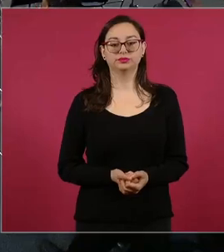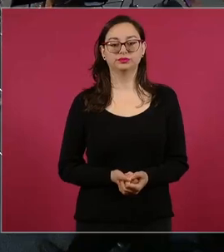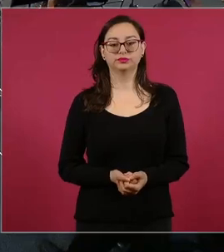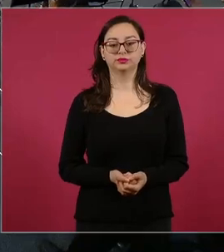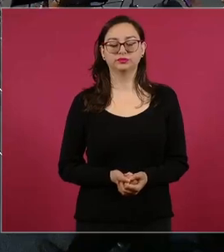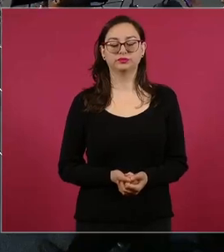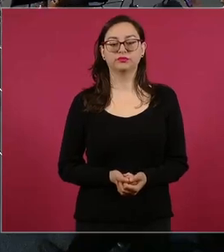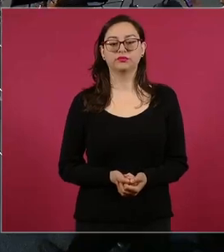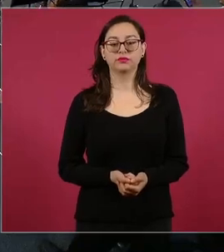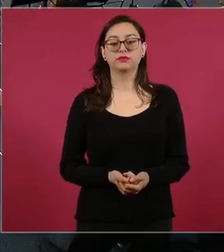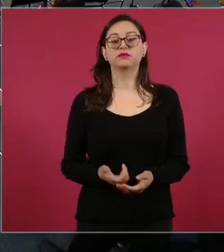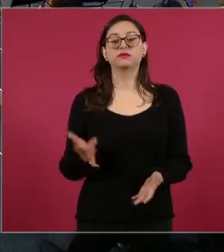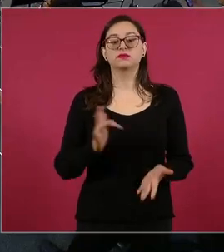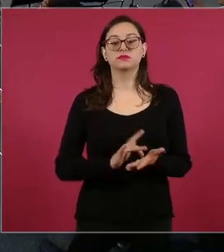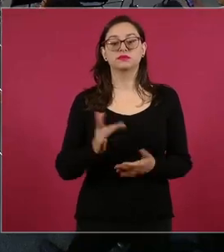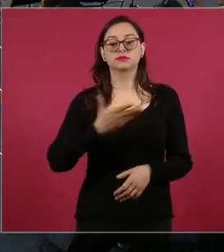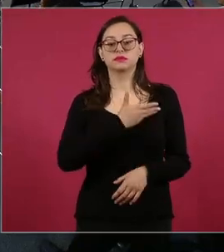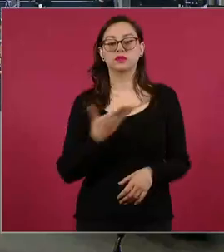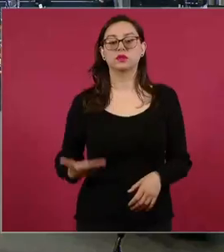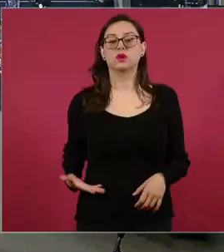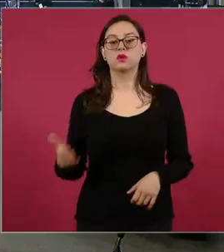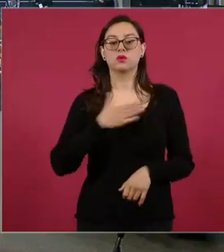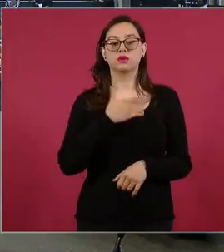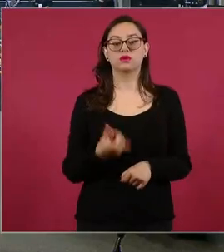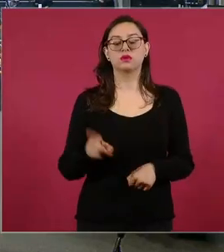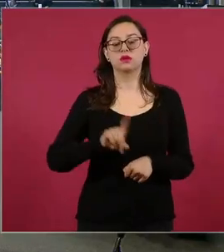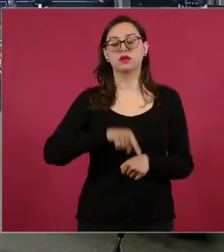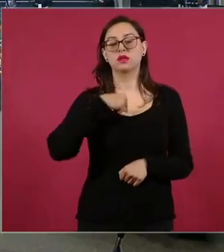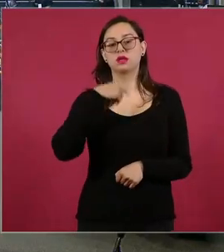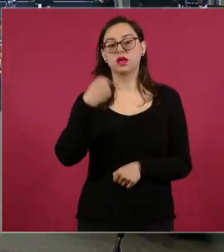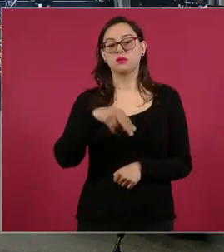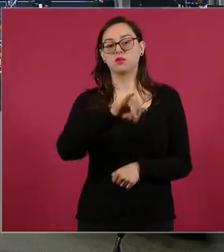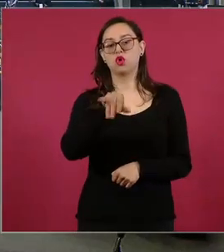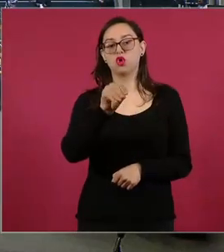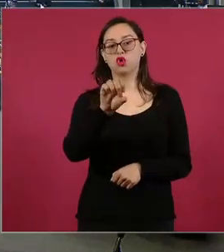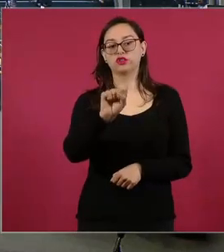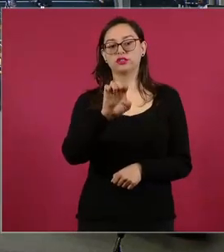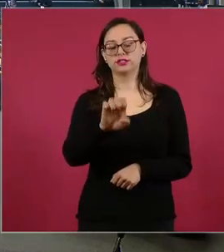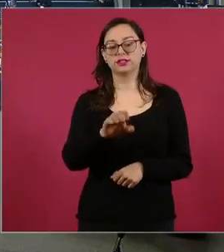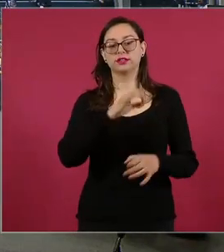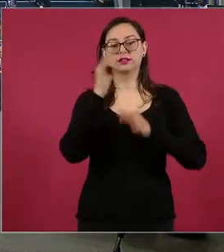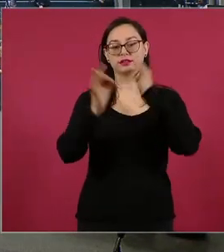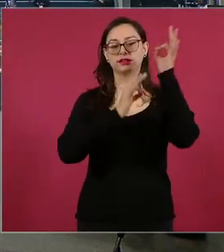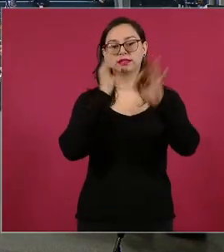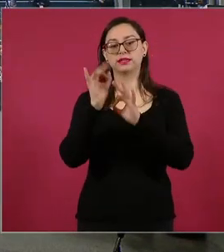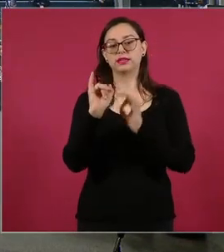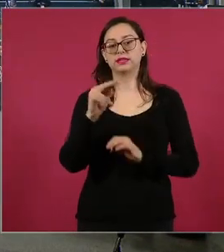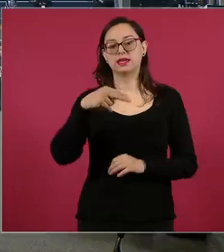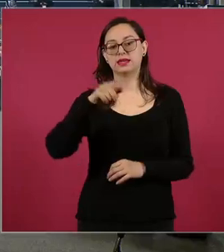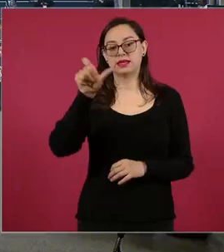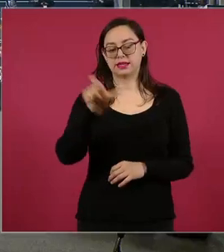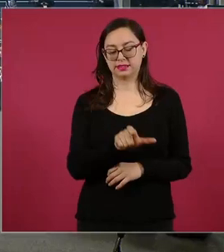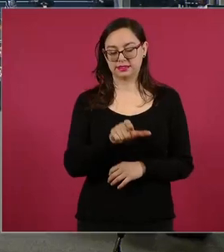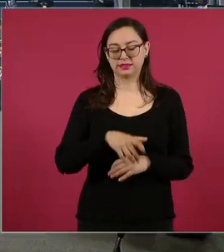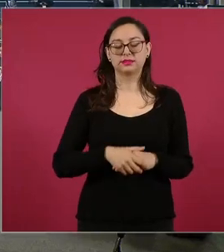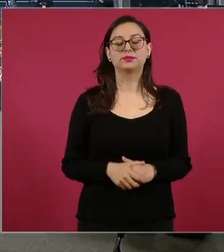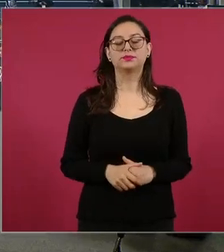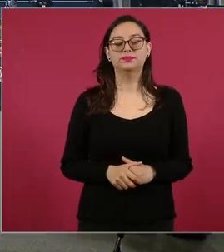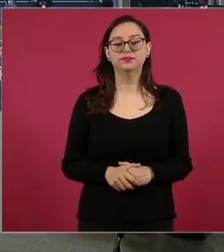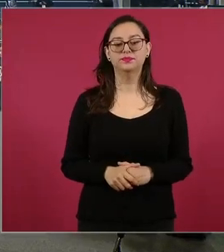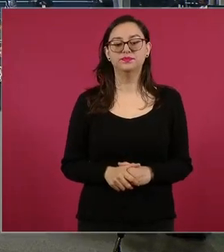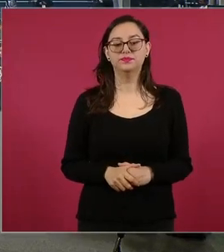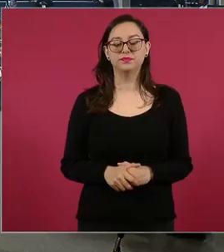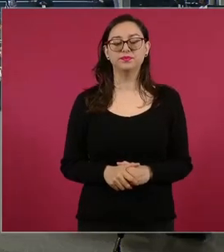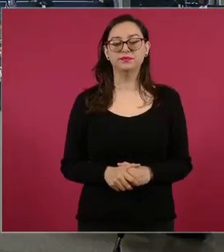Gracias, presidente. Muy buen día. José Sobrevilla, IMX Noticias y Noreste. En